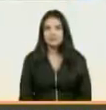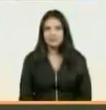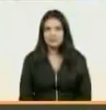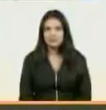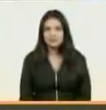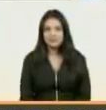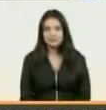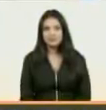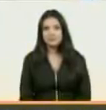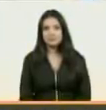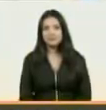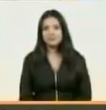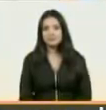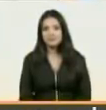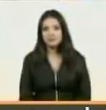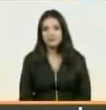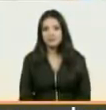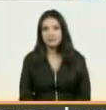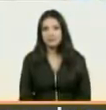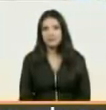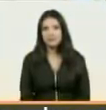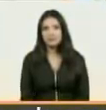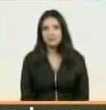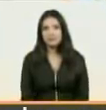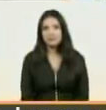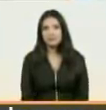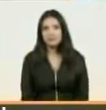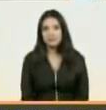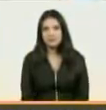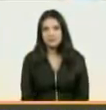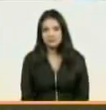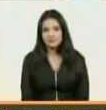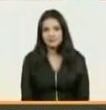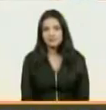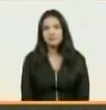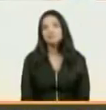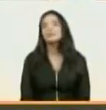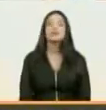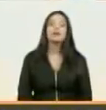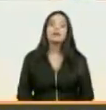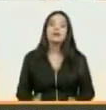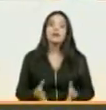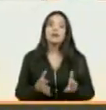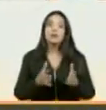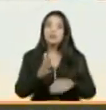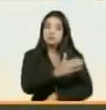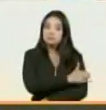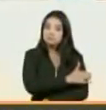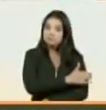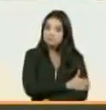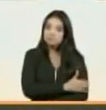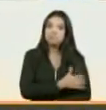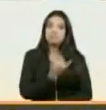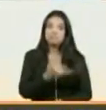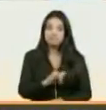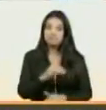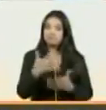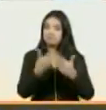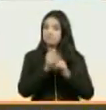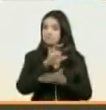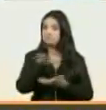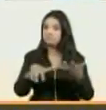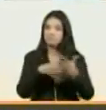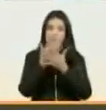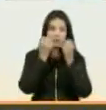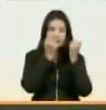emitido el Tribunal Supremo de Justicia el día de hoy. Las mutaciones de la derecha, cuando se generan las acciones vandálicas y